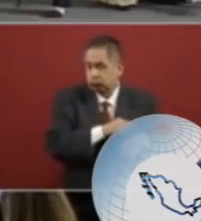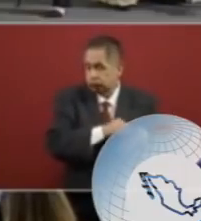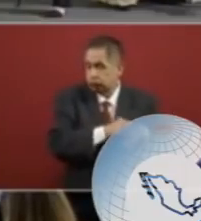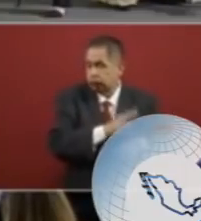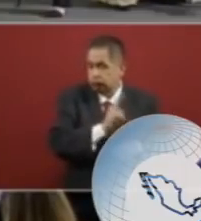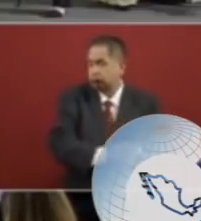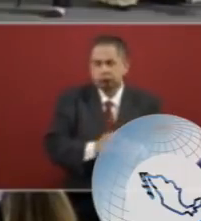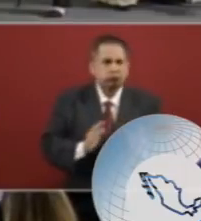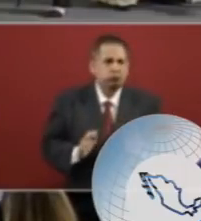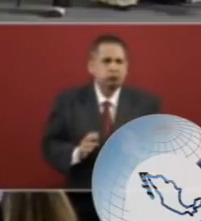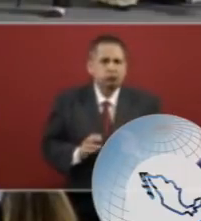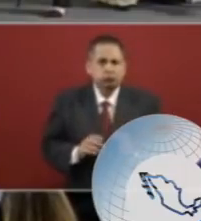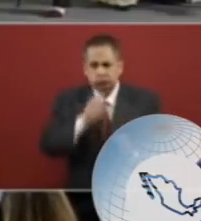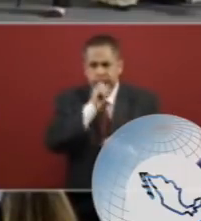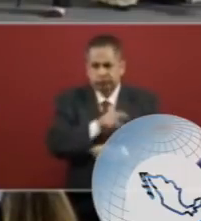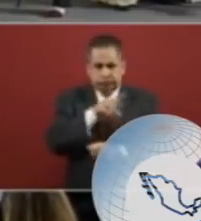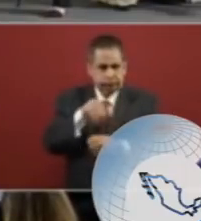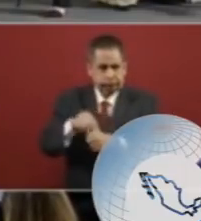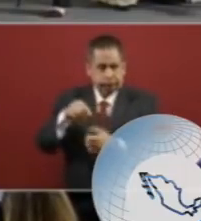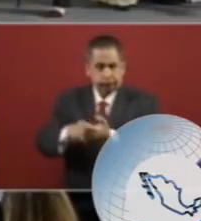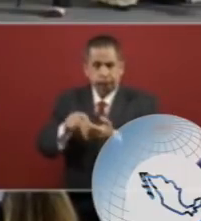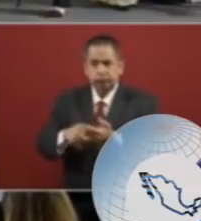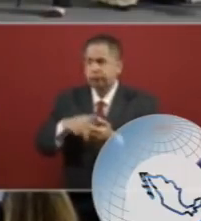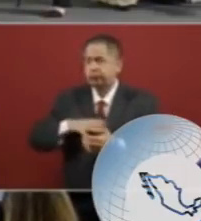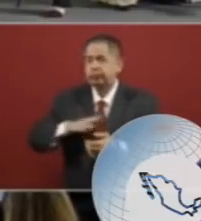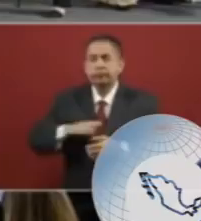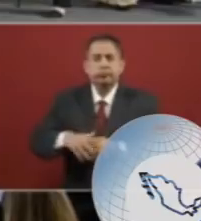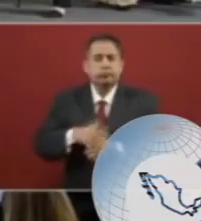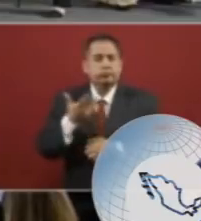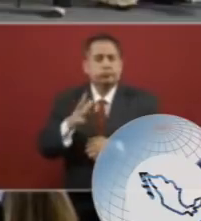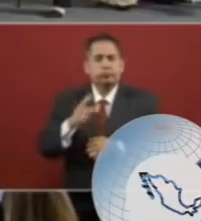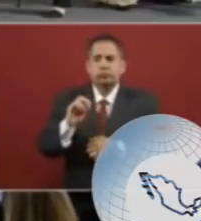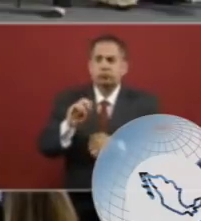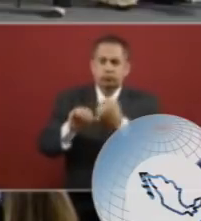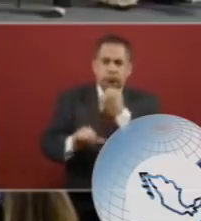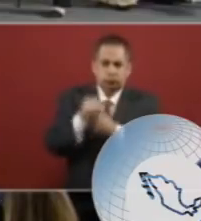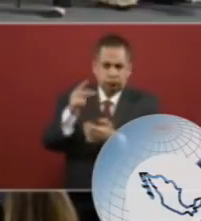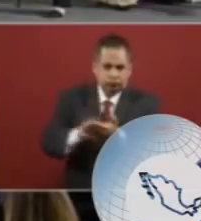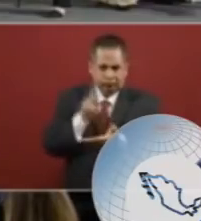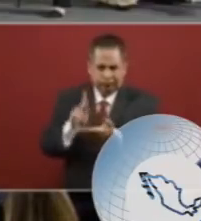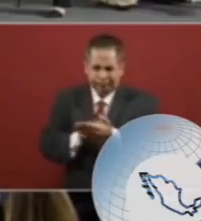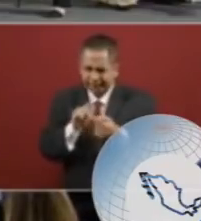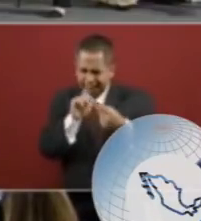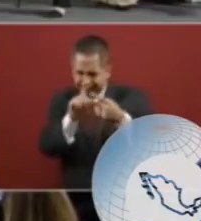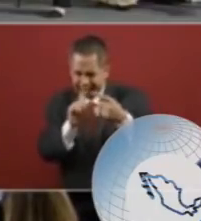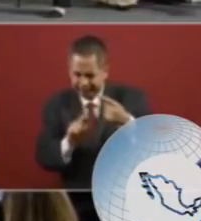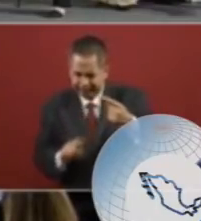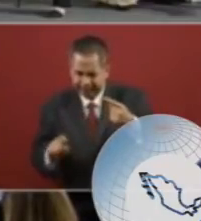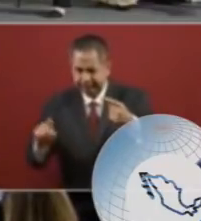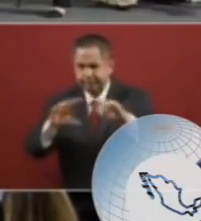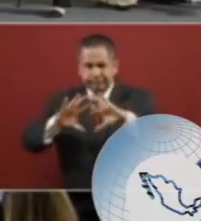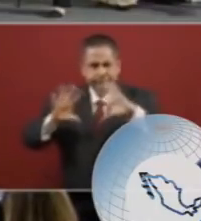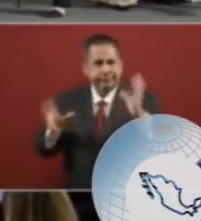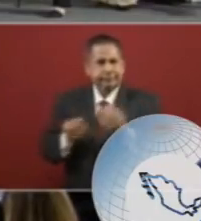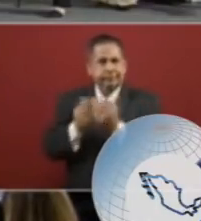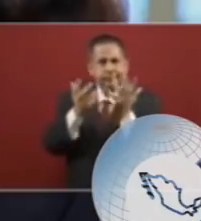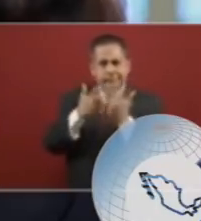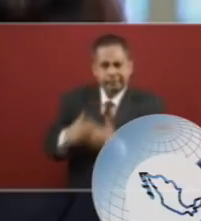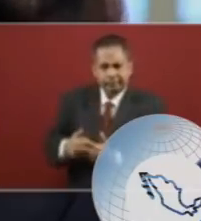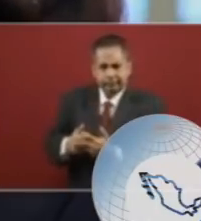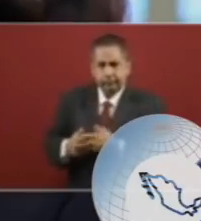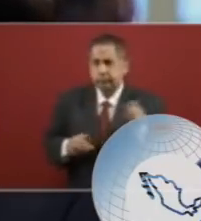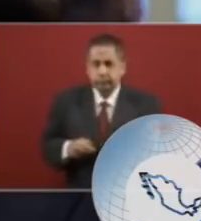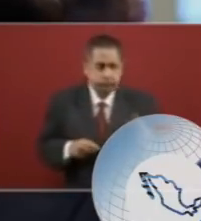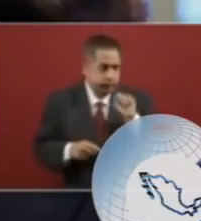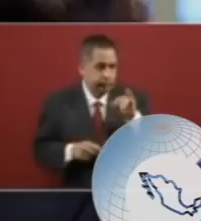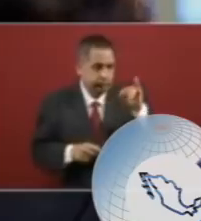digo, e incluye más de 10 u 11 veces la información que está contenida en el portal